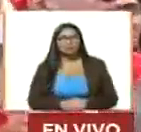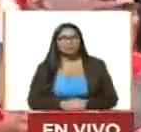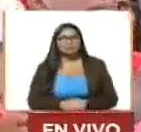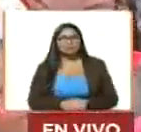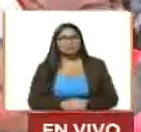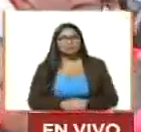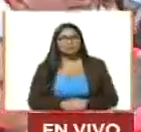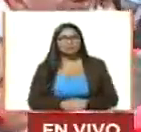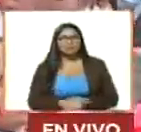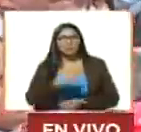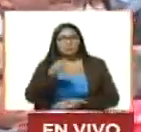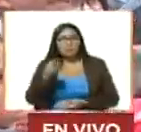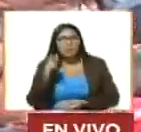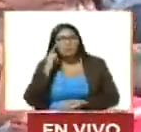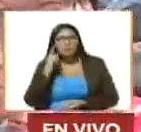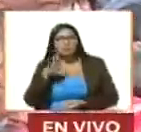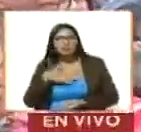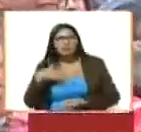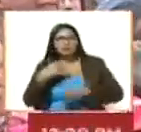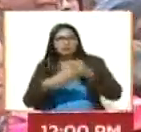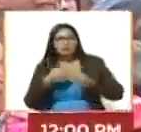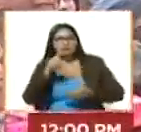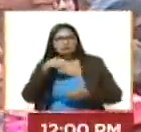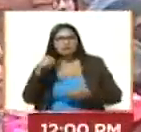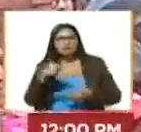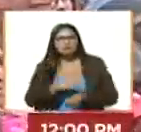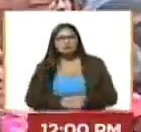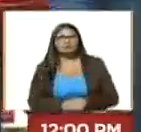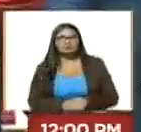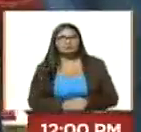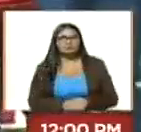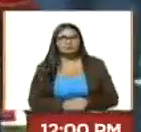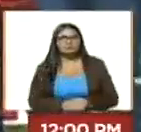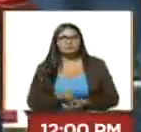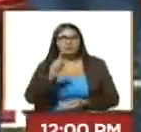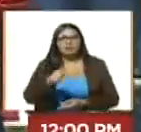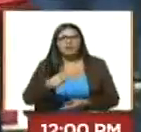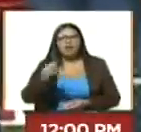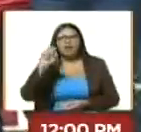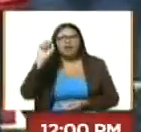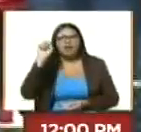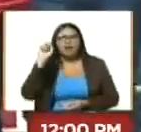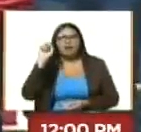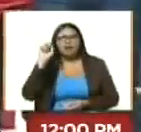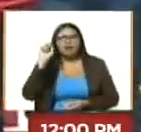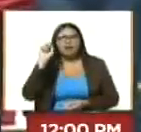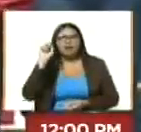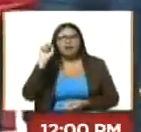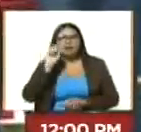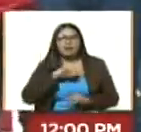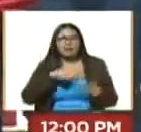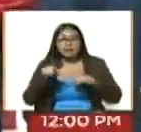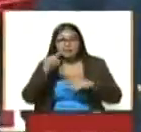Se arriesgan. Las mujeres se arriesgan, vamos, pues. A la una. ¿Están